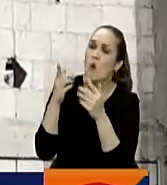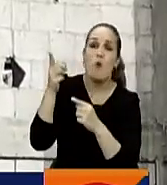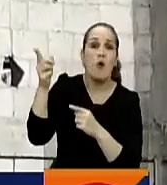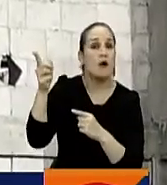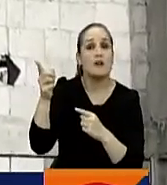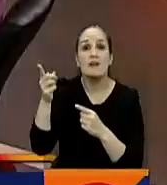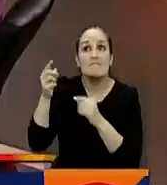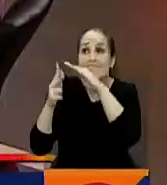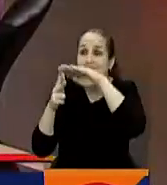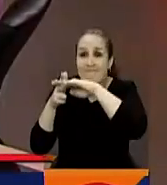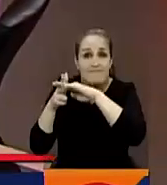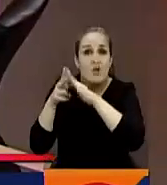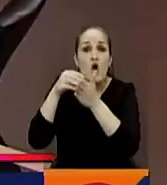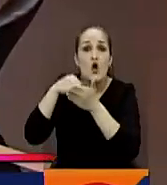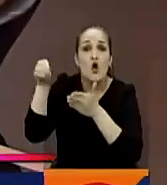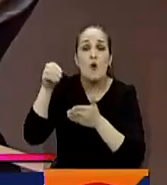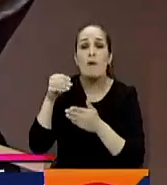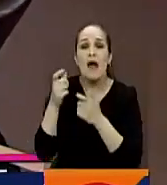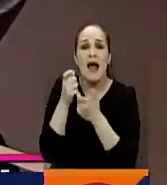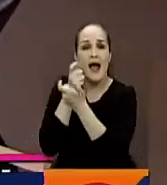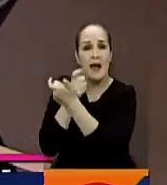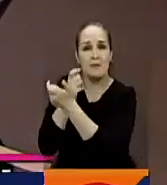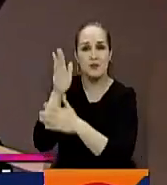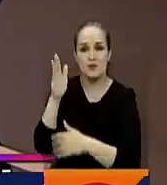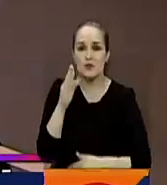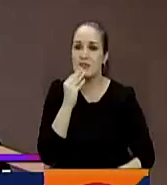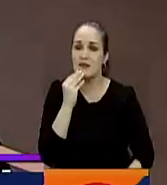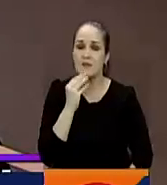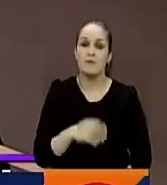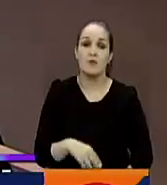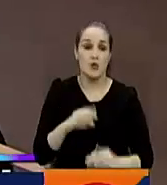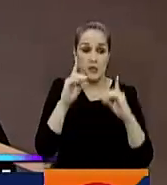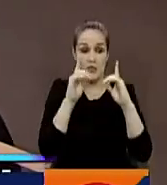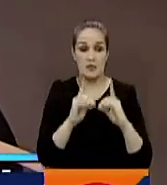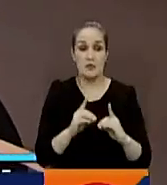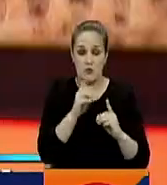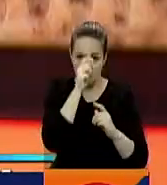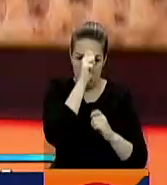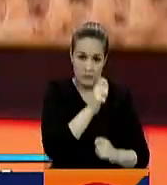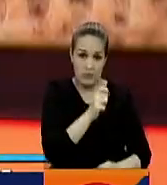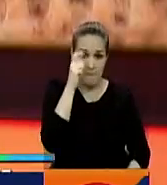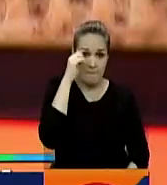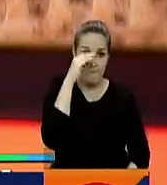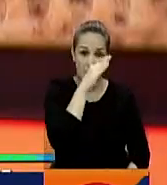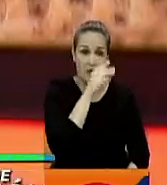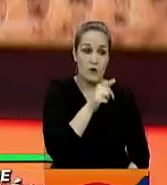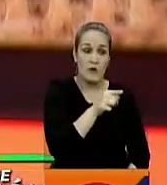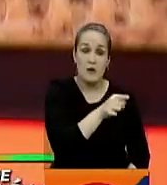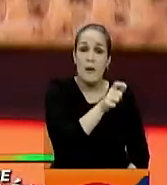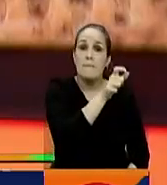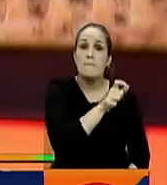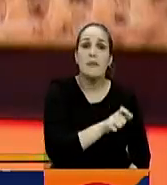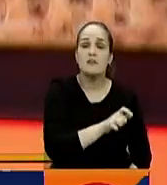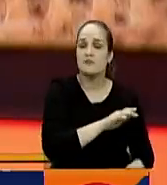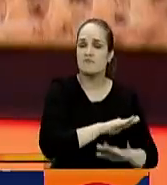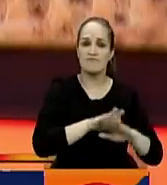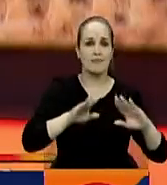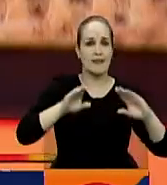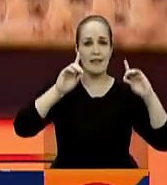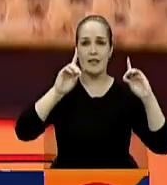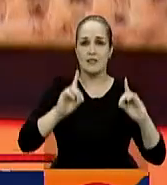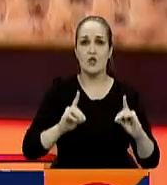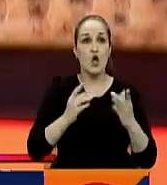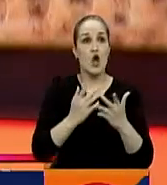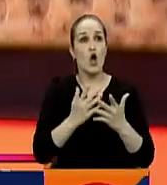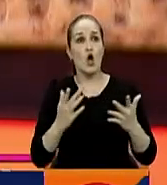a Israel. Yo respeto mucho la decisión de Gustavo Petro porque ha puesto por encima de cualquier